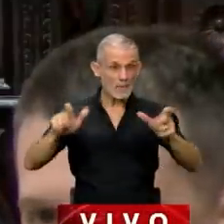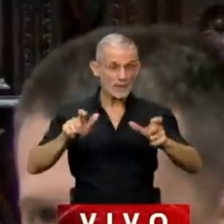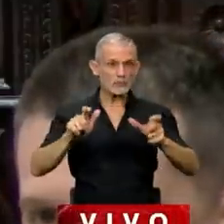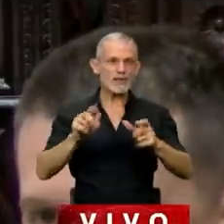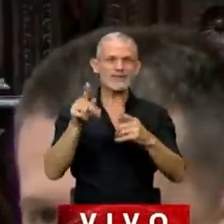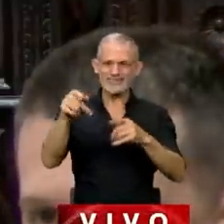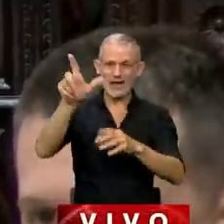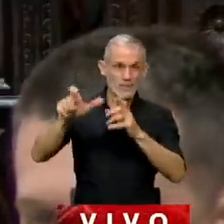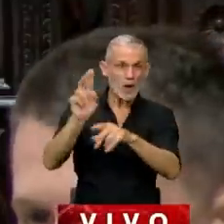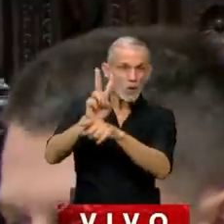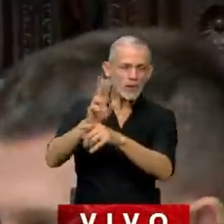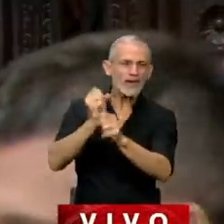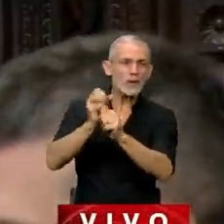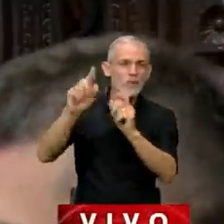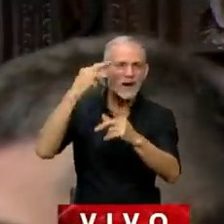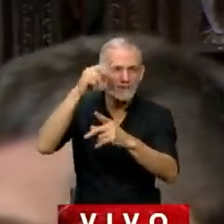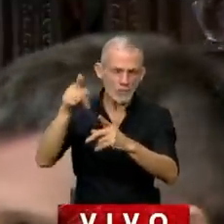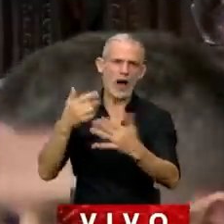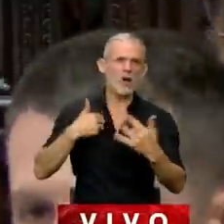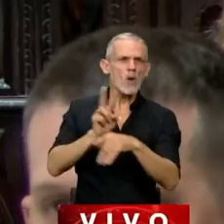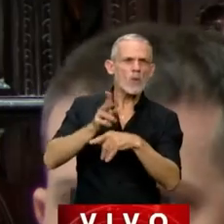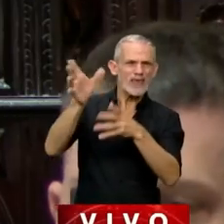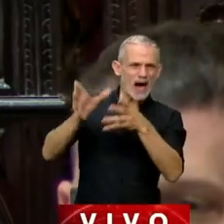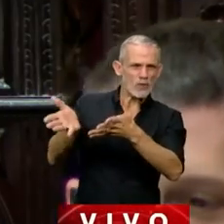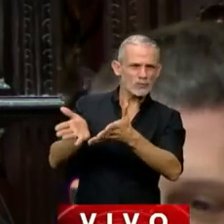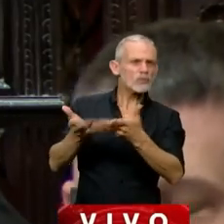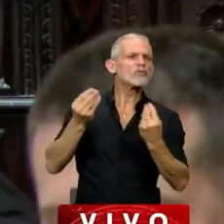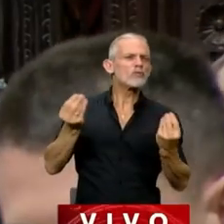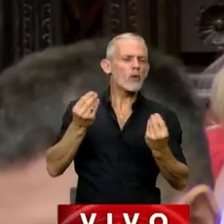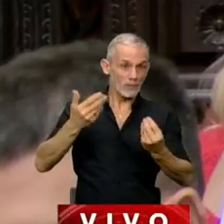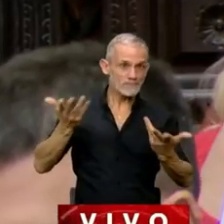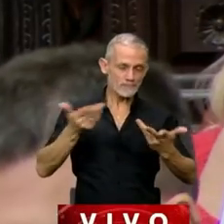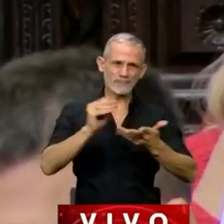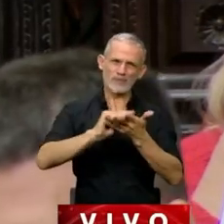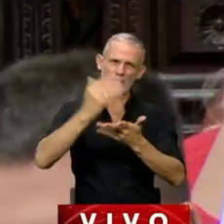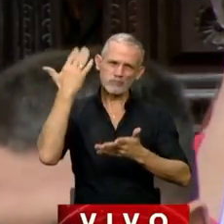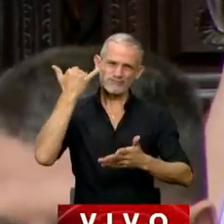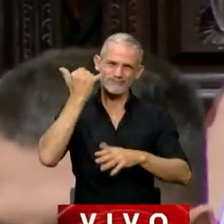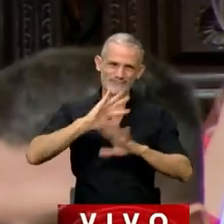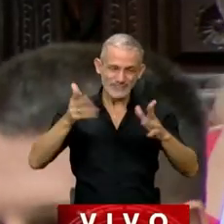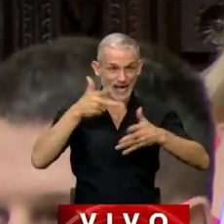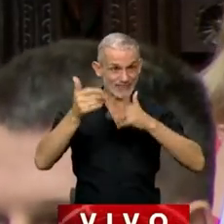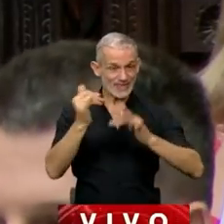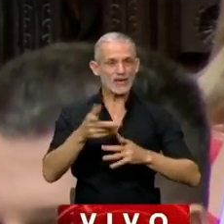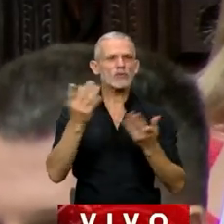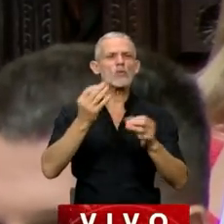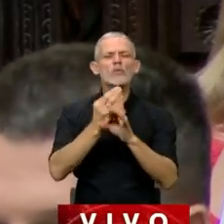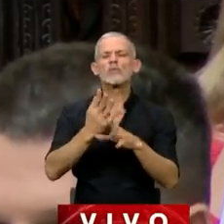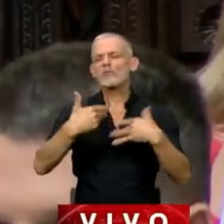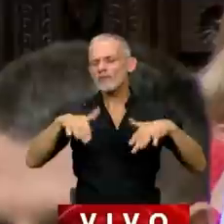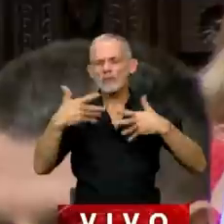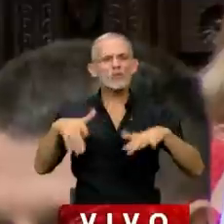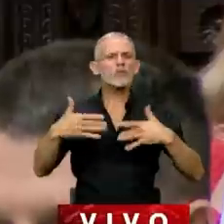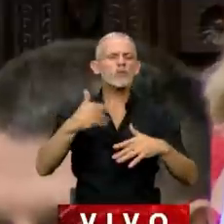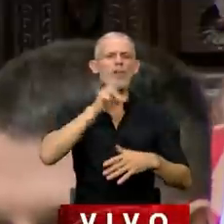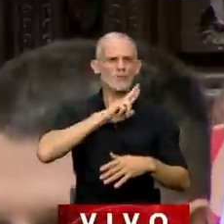que cuidan. Claramente, como se dijo, como dijeron otros diputados y diputadas, es una profesión